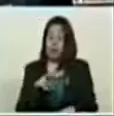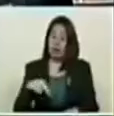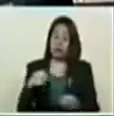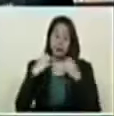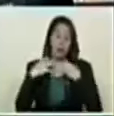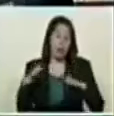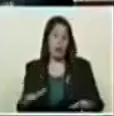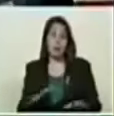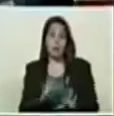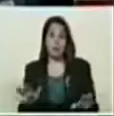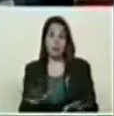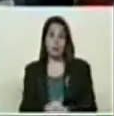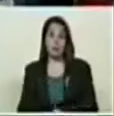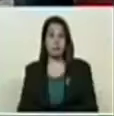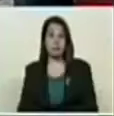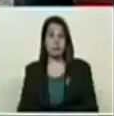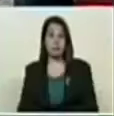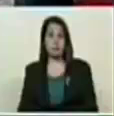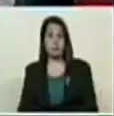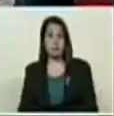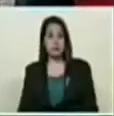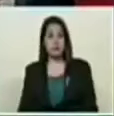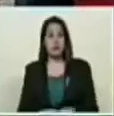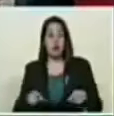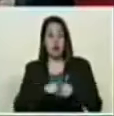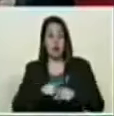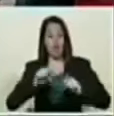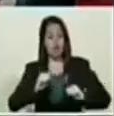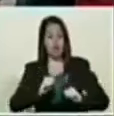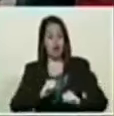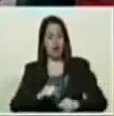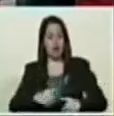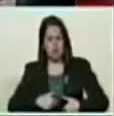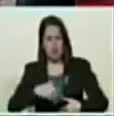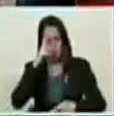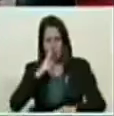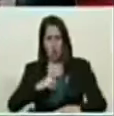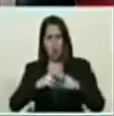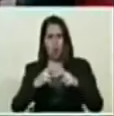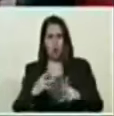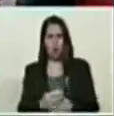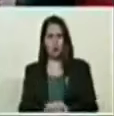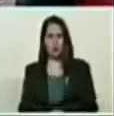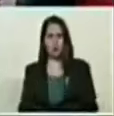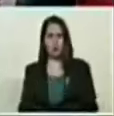hemos perdido. Eso se llama guáramo, honor.